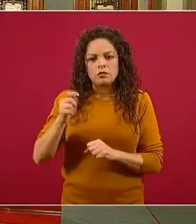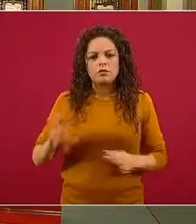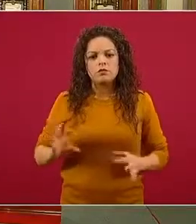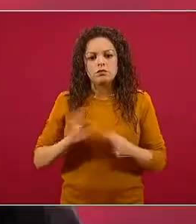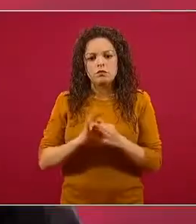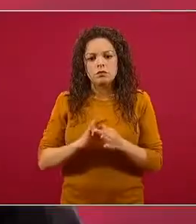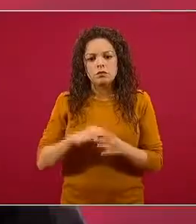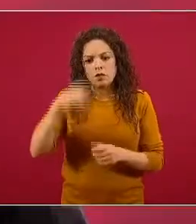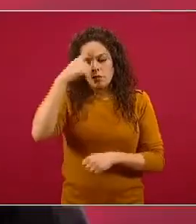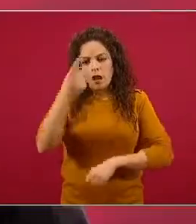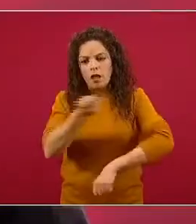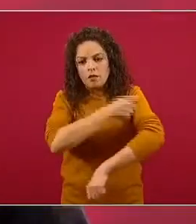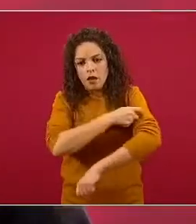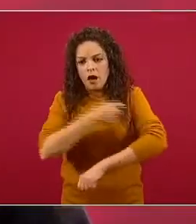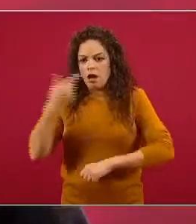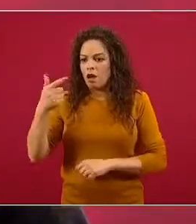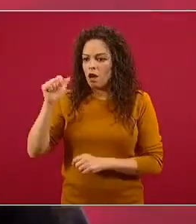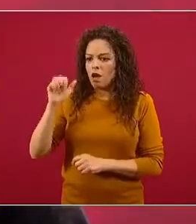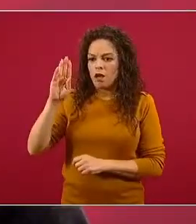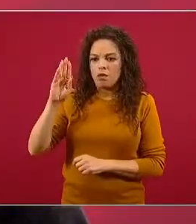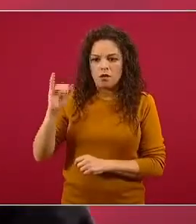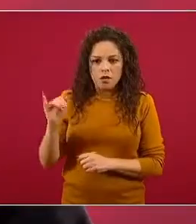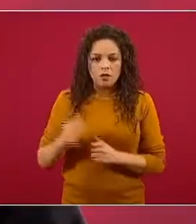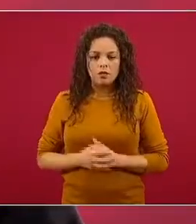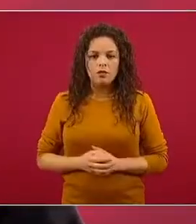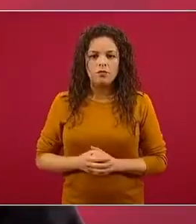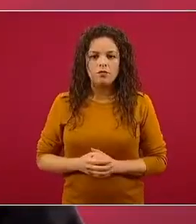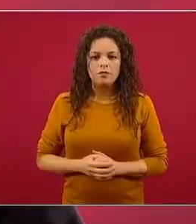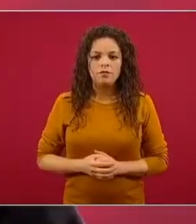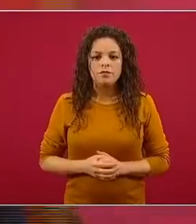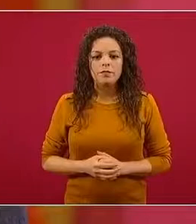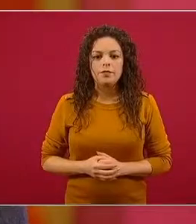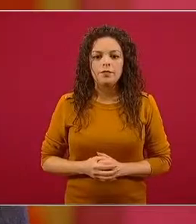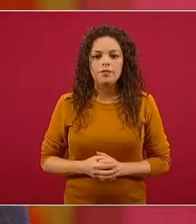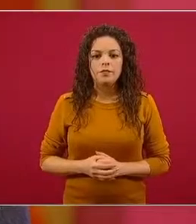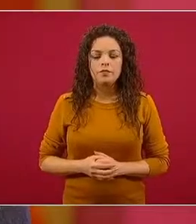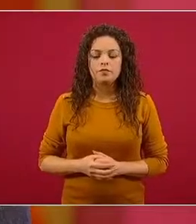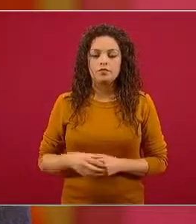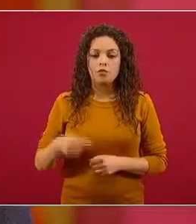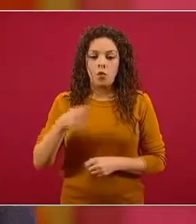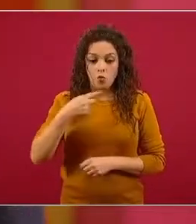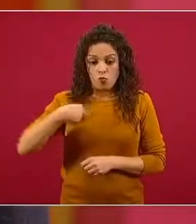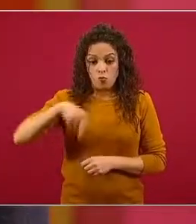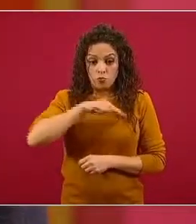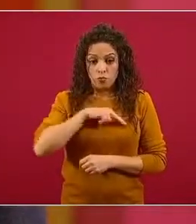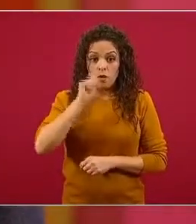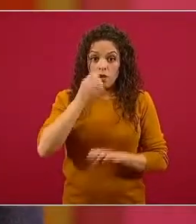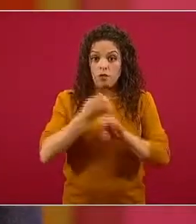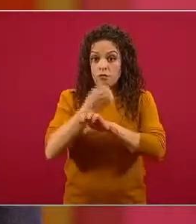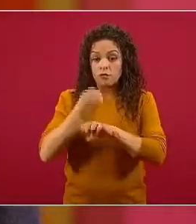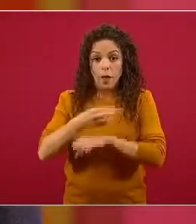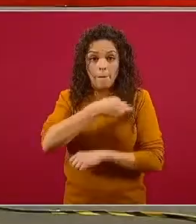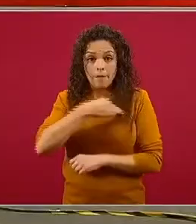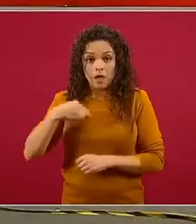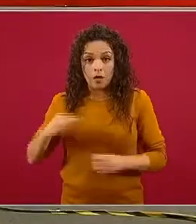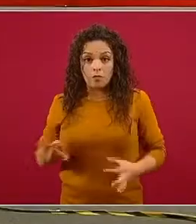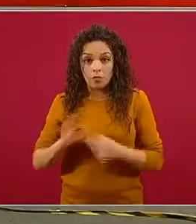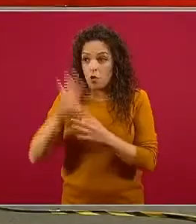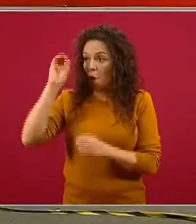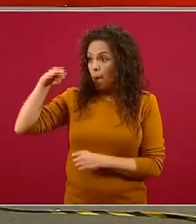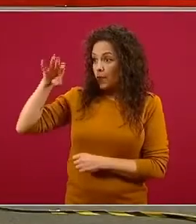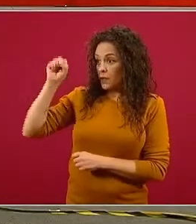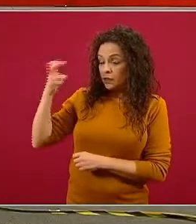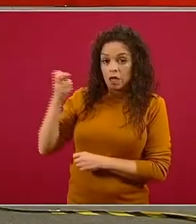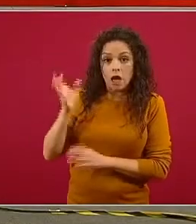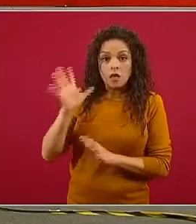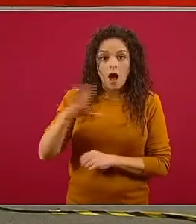Vacunas, Gavi, y somos Estados miembros de la Organización Mundial de la Salud y participamos en el mecanismo, nos adherimos, ya